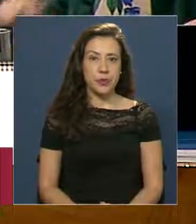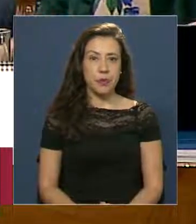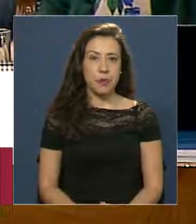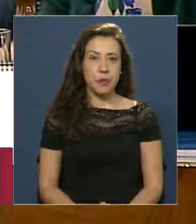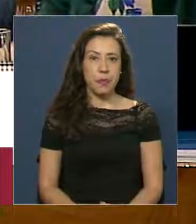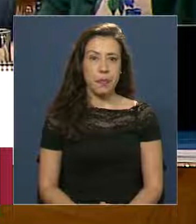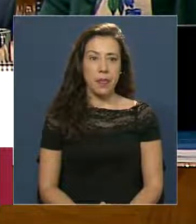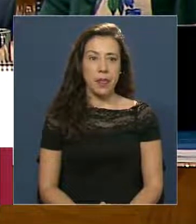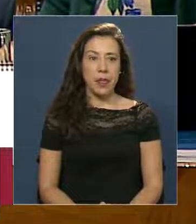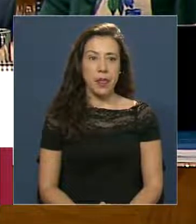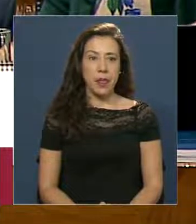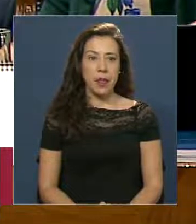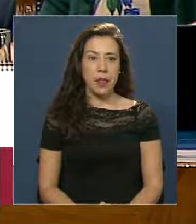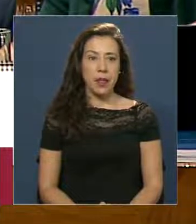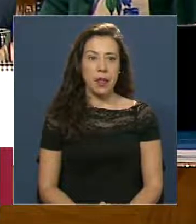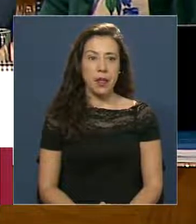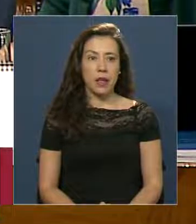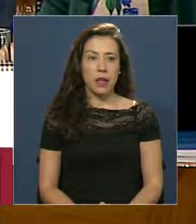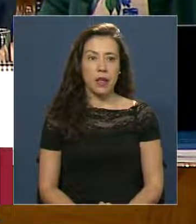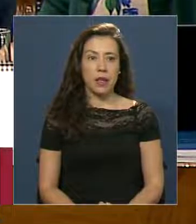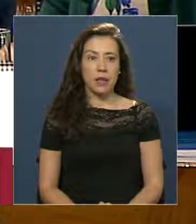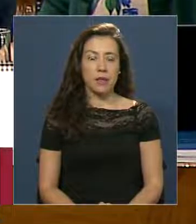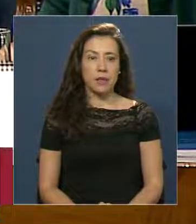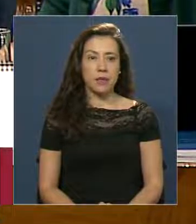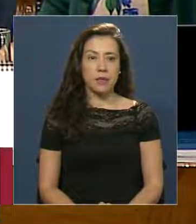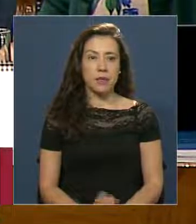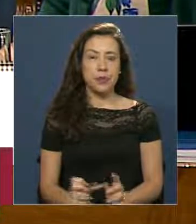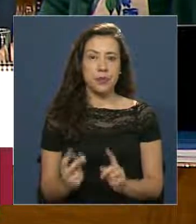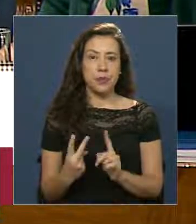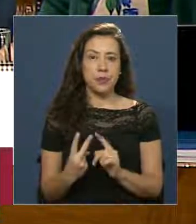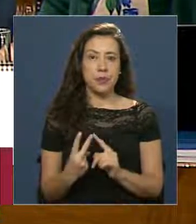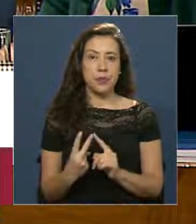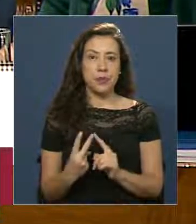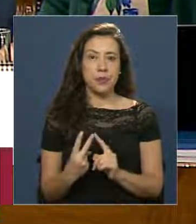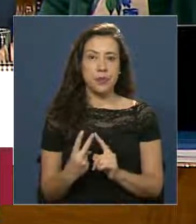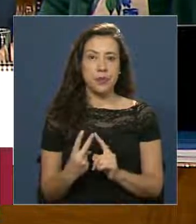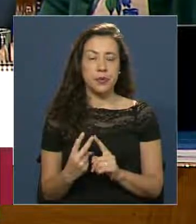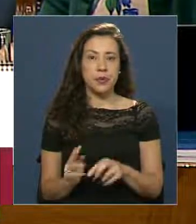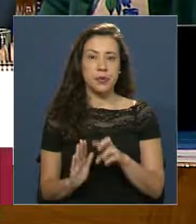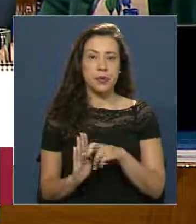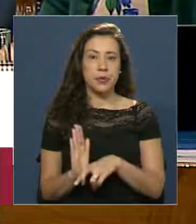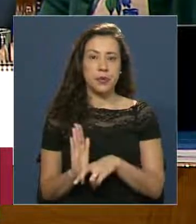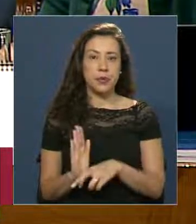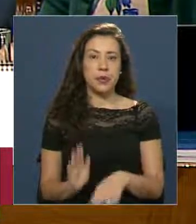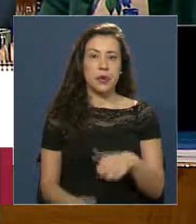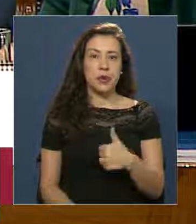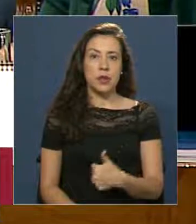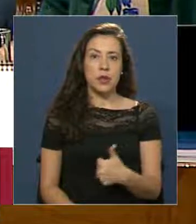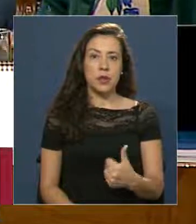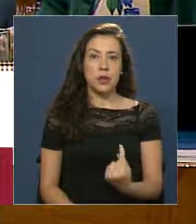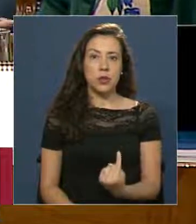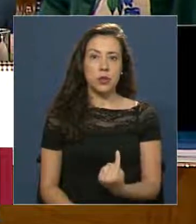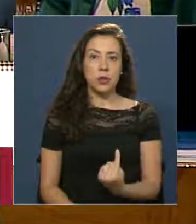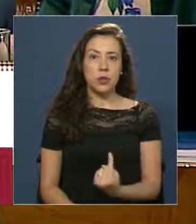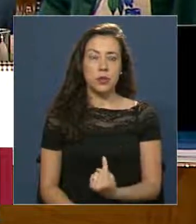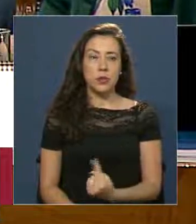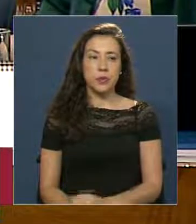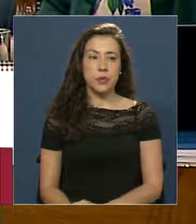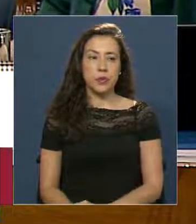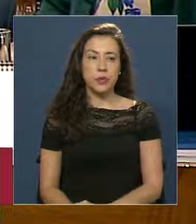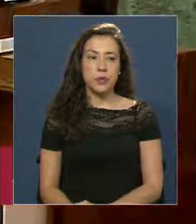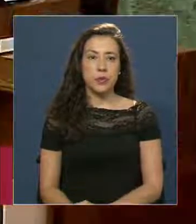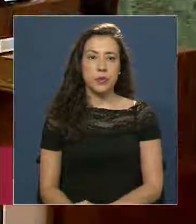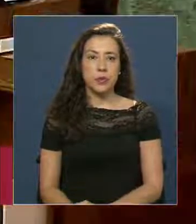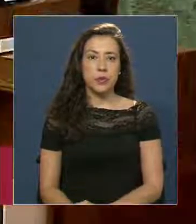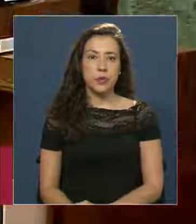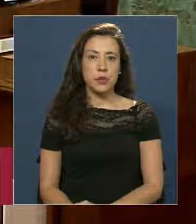Gracias, señor diputado. En segundo lugar, corresponde tratar la resolución 661. Señor prosecretario de lectura, su